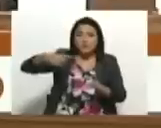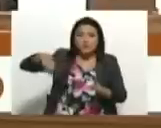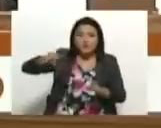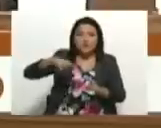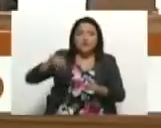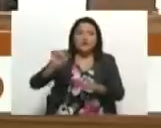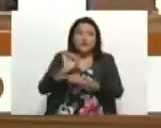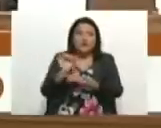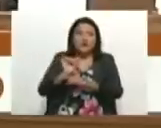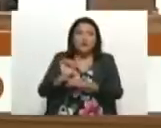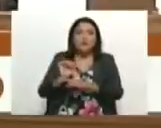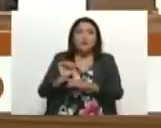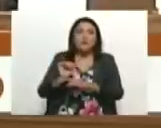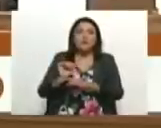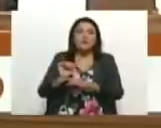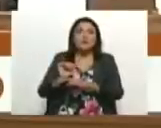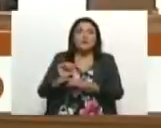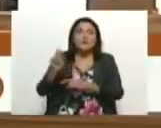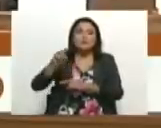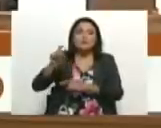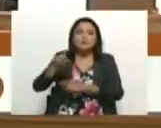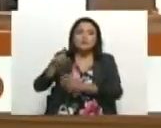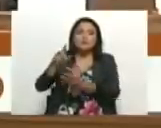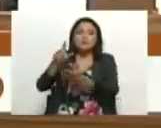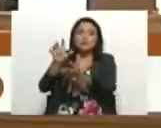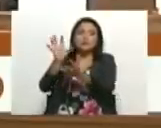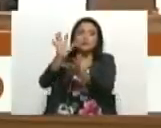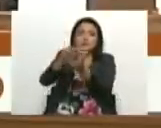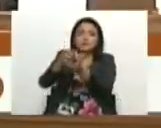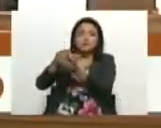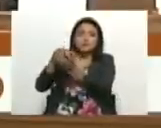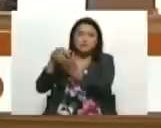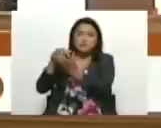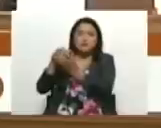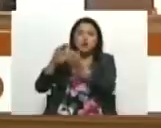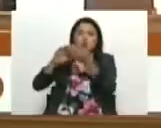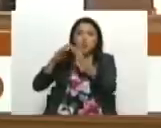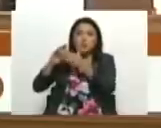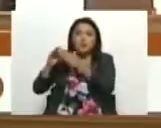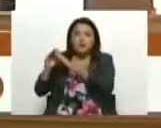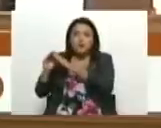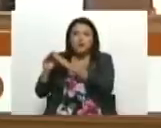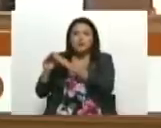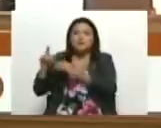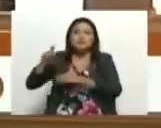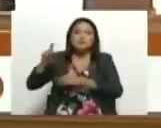camiones, requieren un jumbo para atender una quebrada. No se puede tocar.